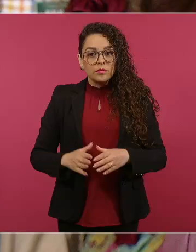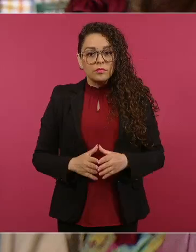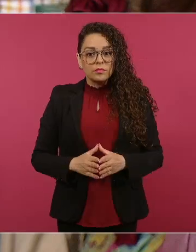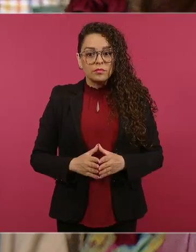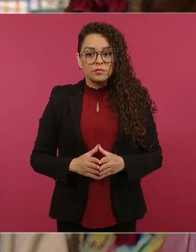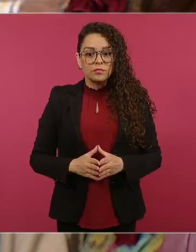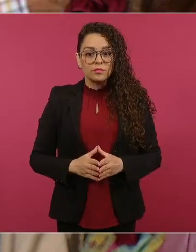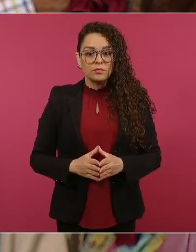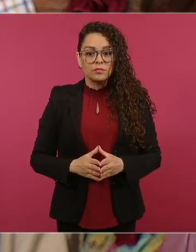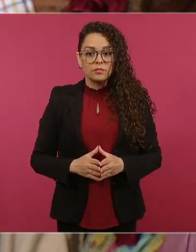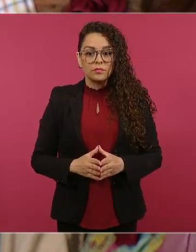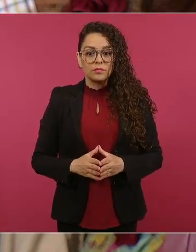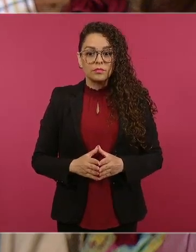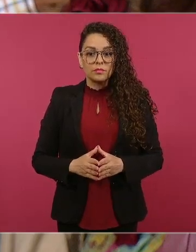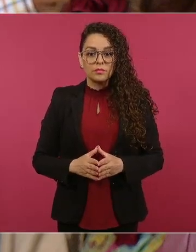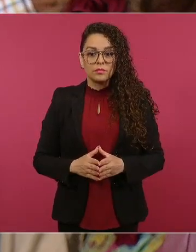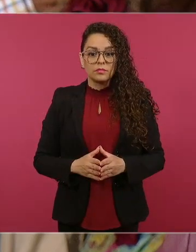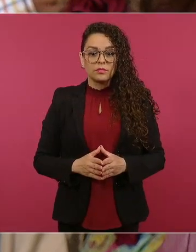Y muchos de esos